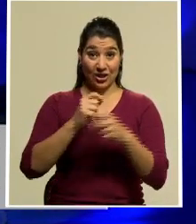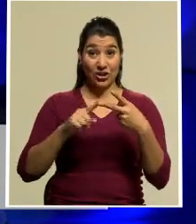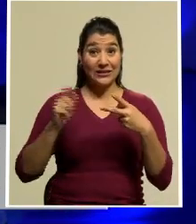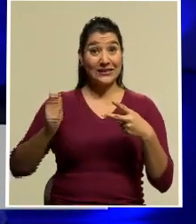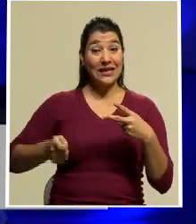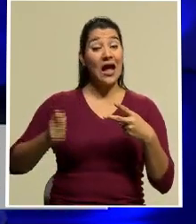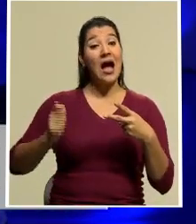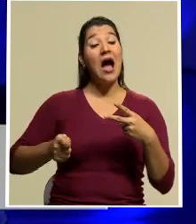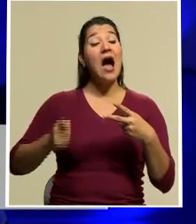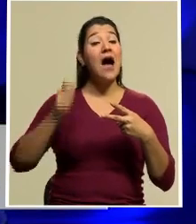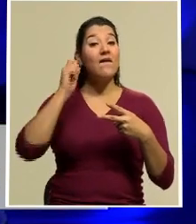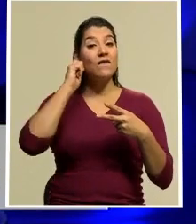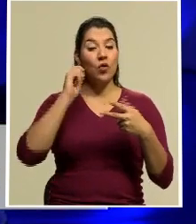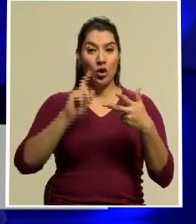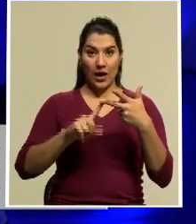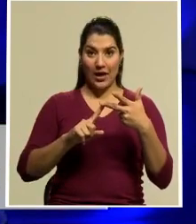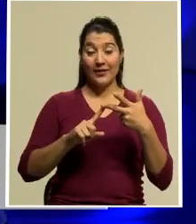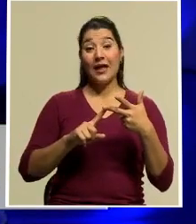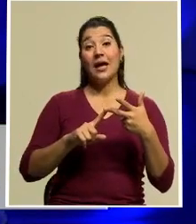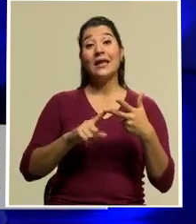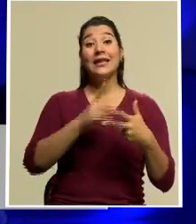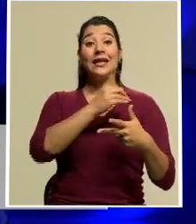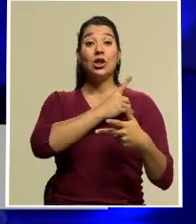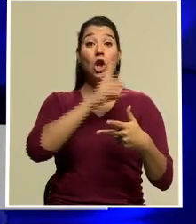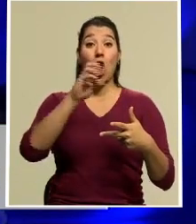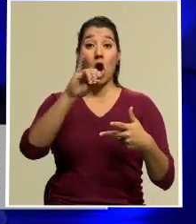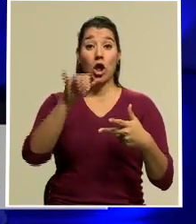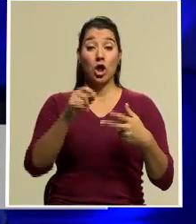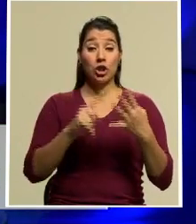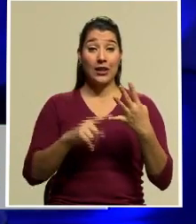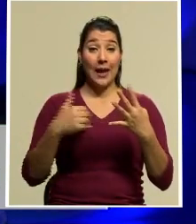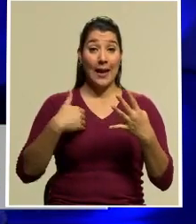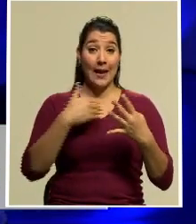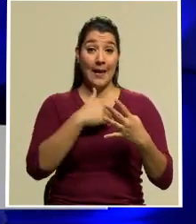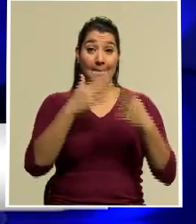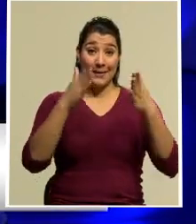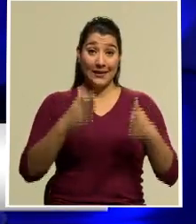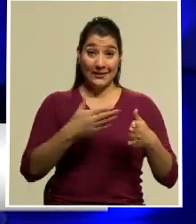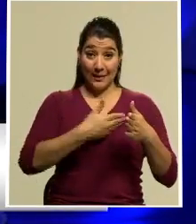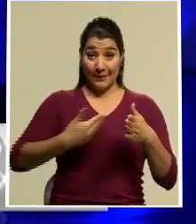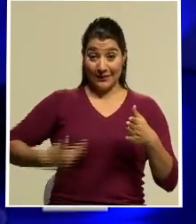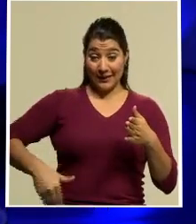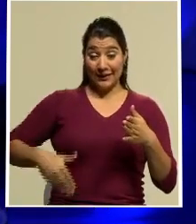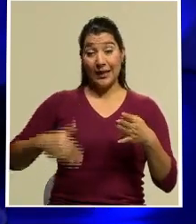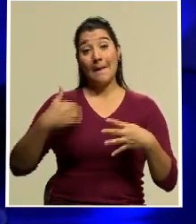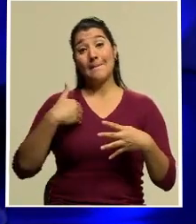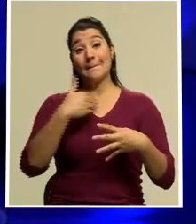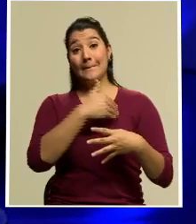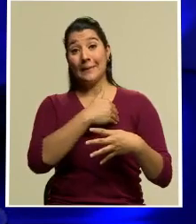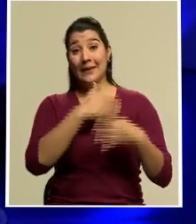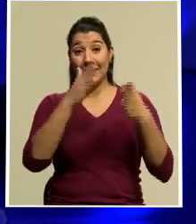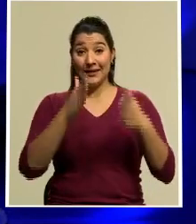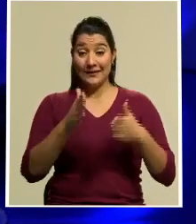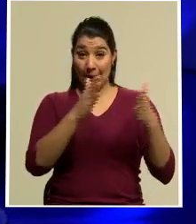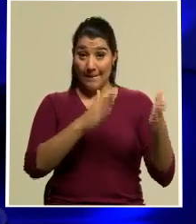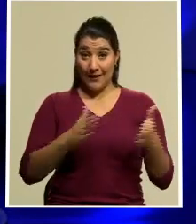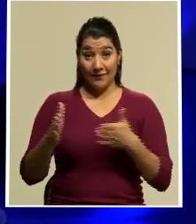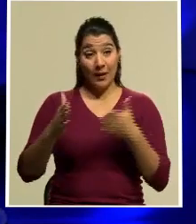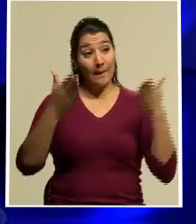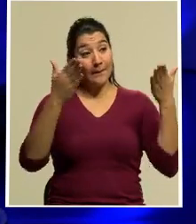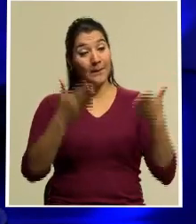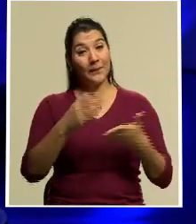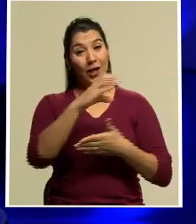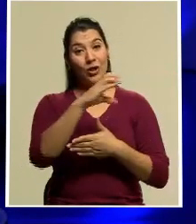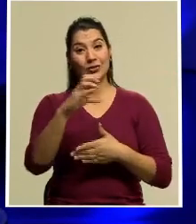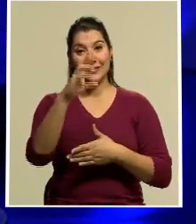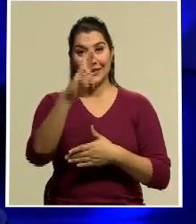OIJ y ministra de la Presidencia y de Planificación. Doña Linette, bienvenida a Costa Rica